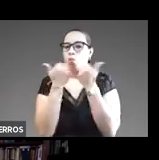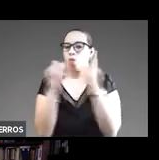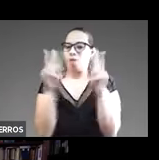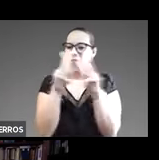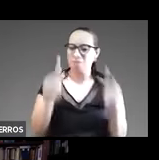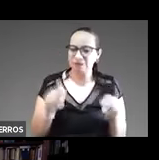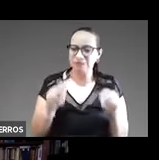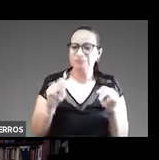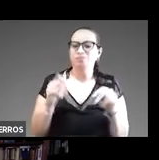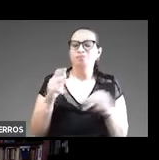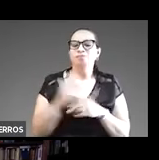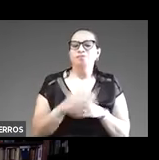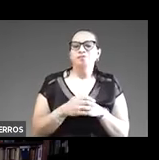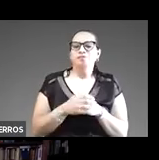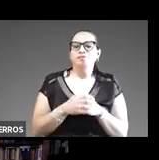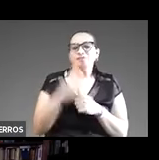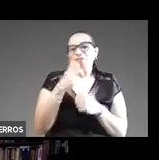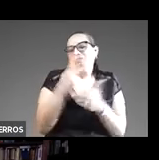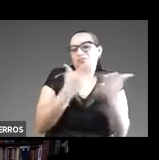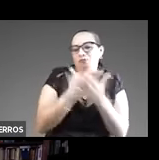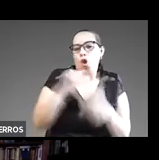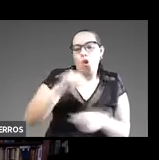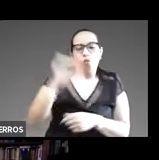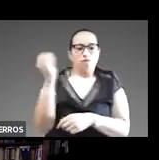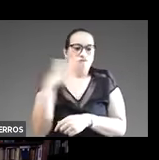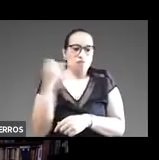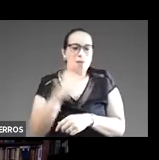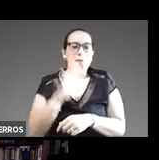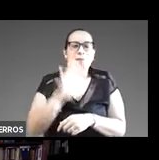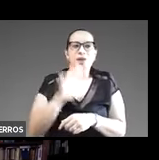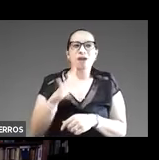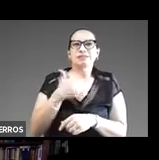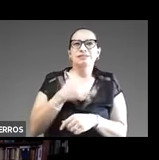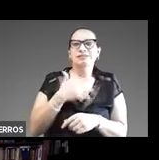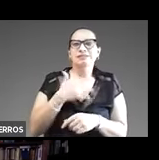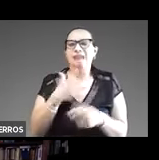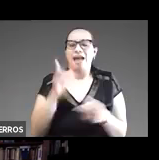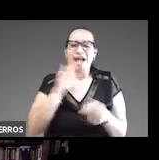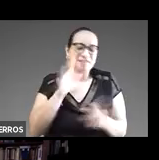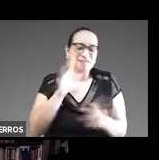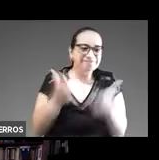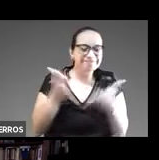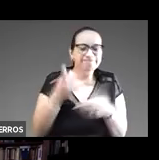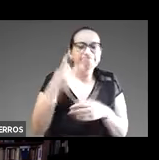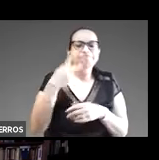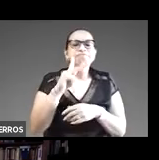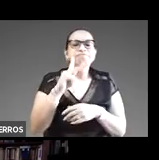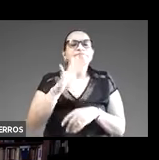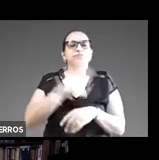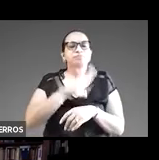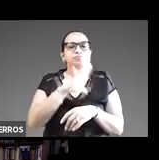plantea, ¿no? En este foro, y lo pongo de manera provocativa, ¿no? Para debatir, sino que